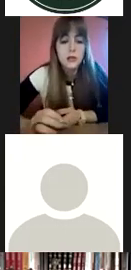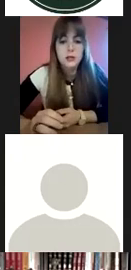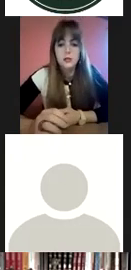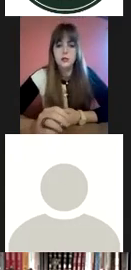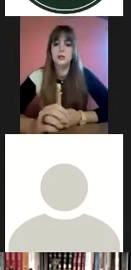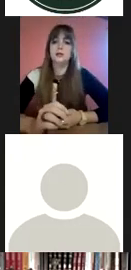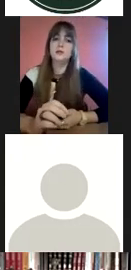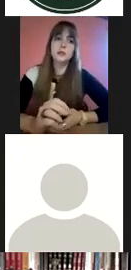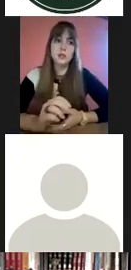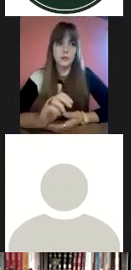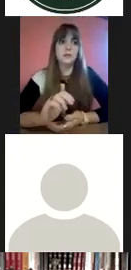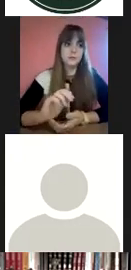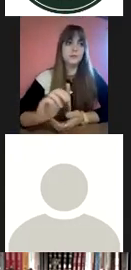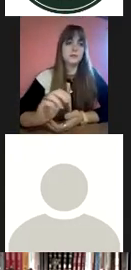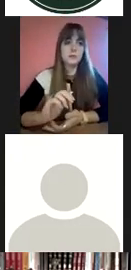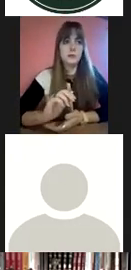primer hospital que tiene